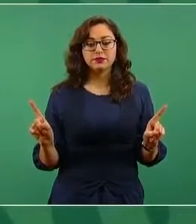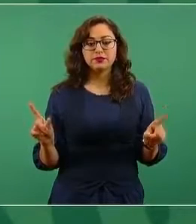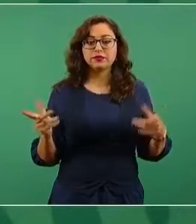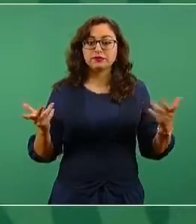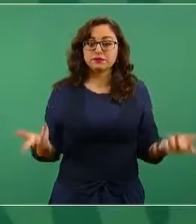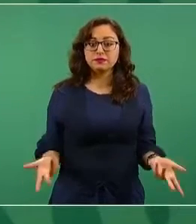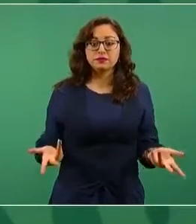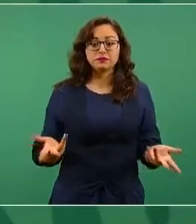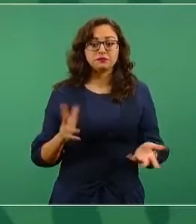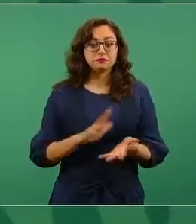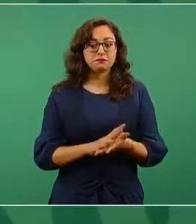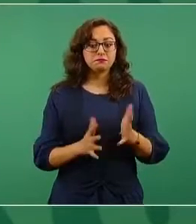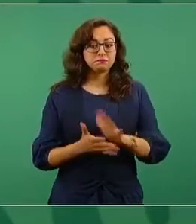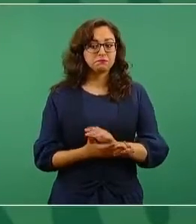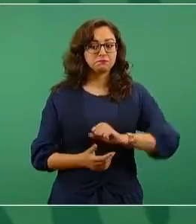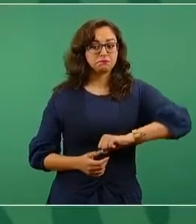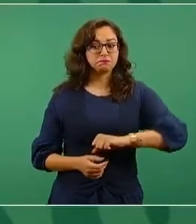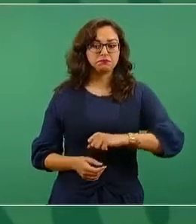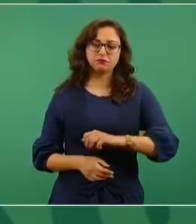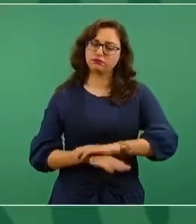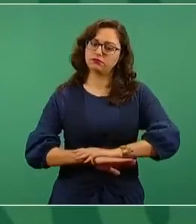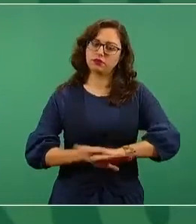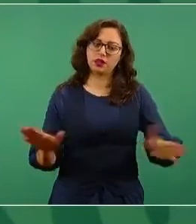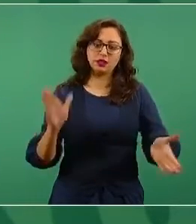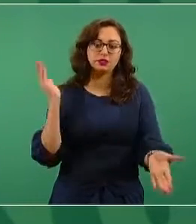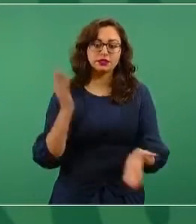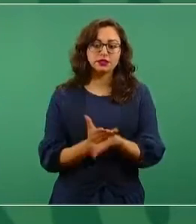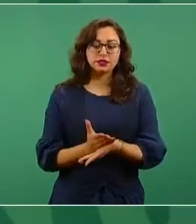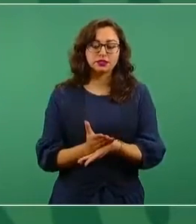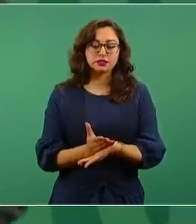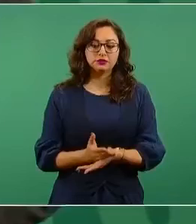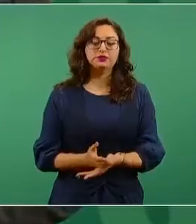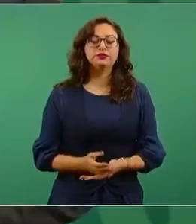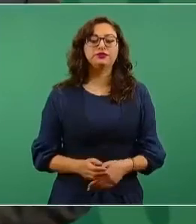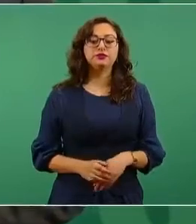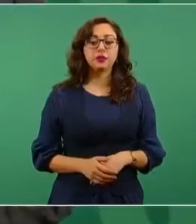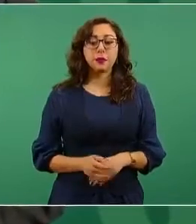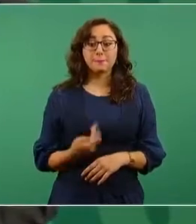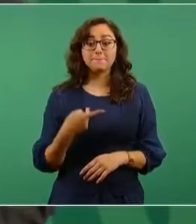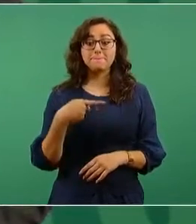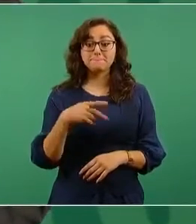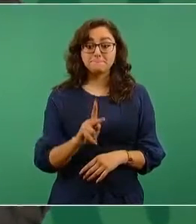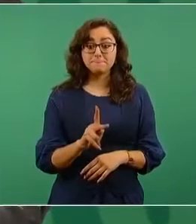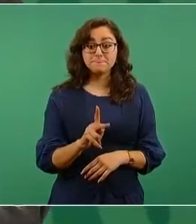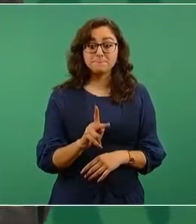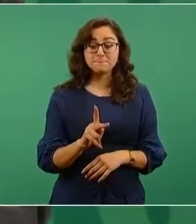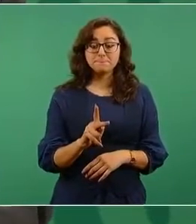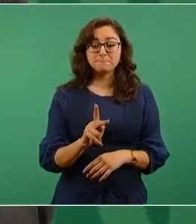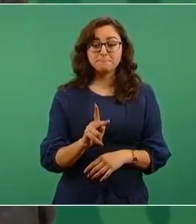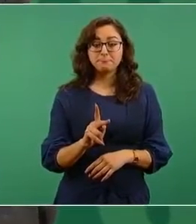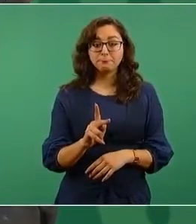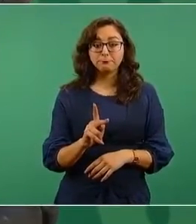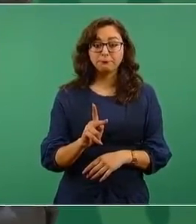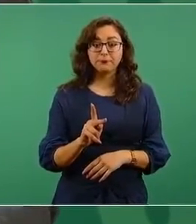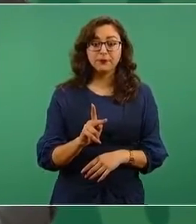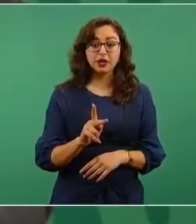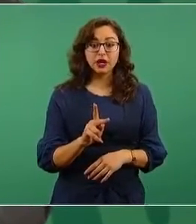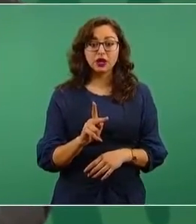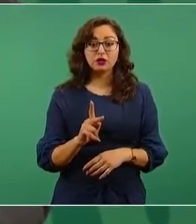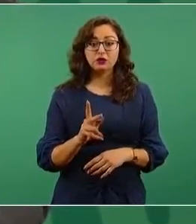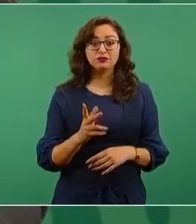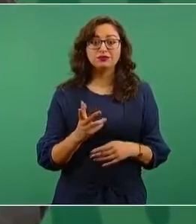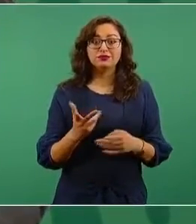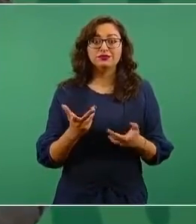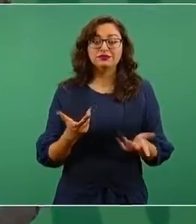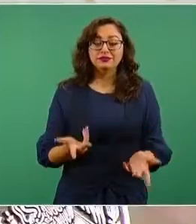ya no hay influencias, pero también no vamos a